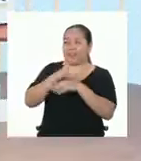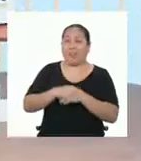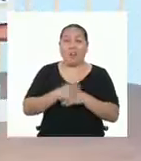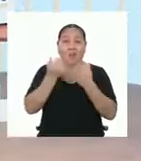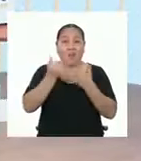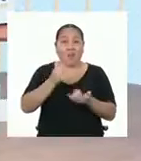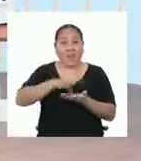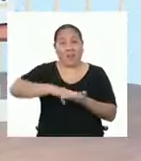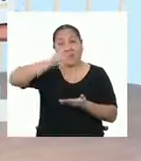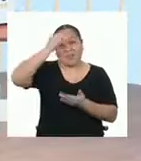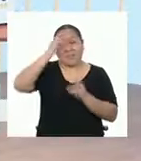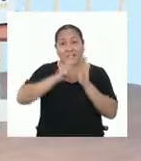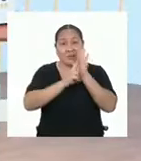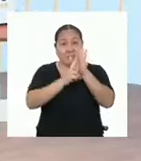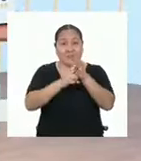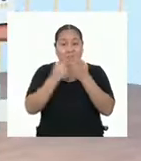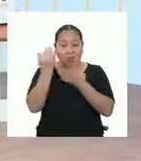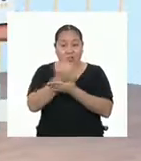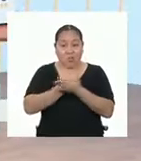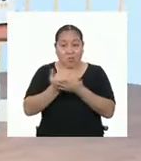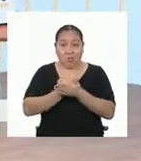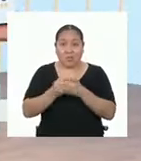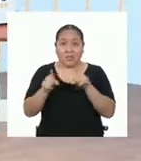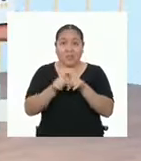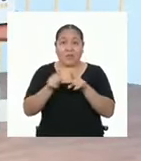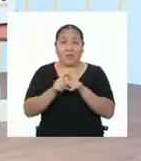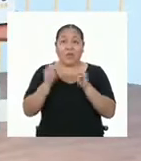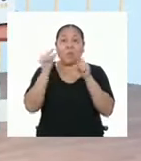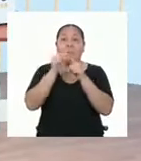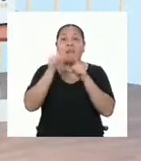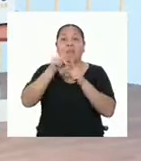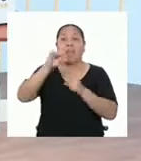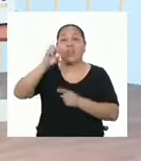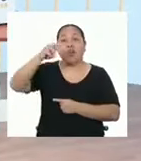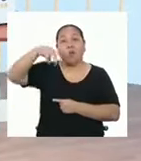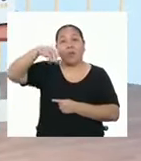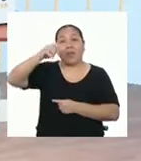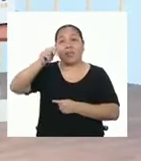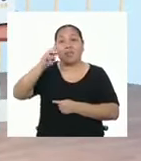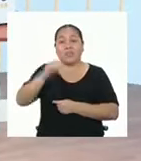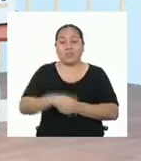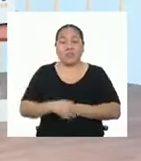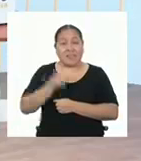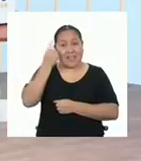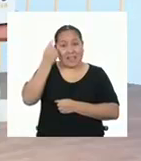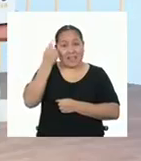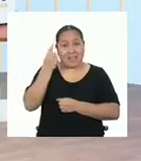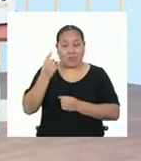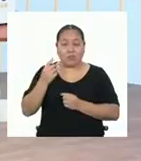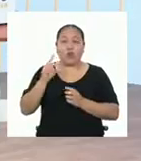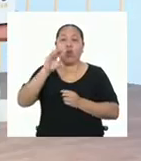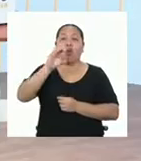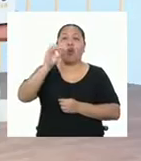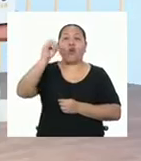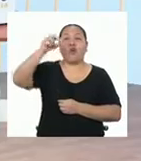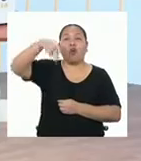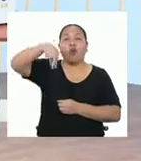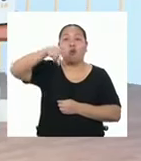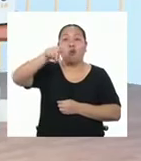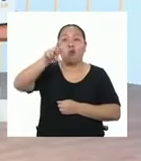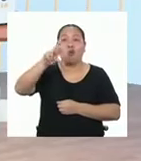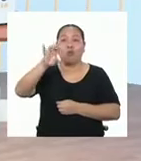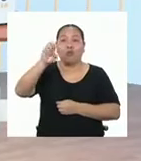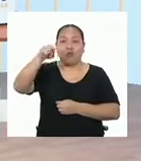aprendimos a representar con dibujos y con lenguaje geométrico la comprensión de las propiedades de congruencia de un triángulo